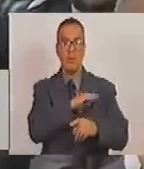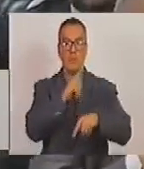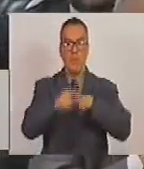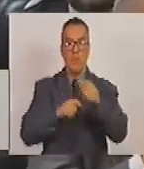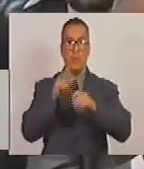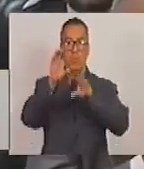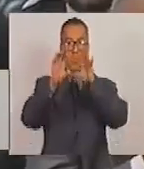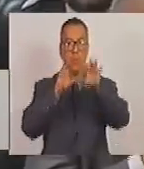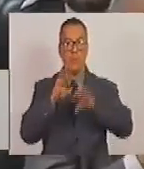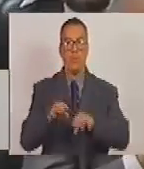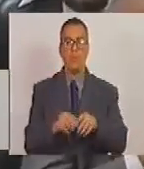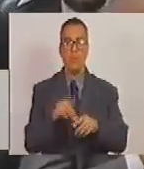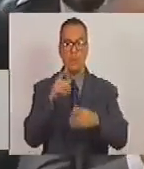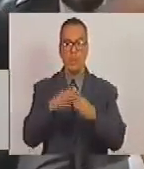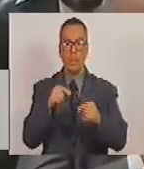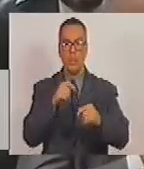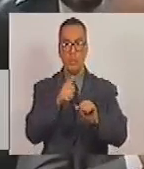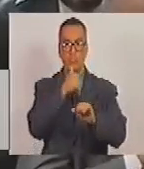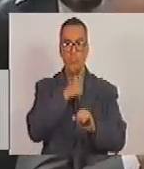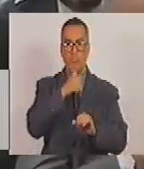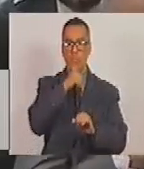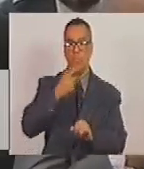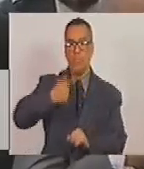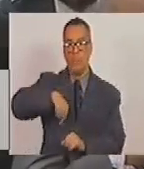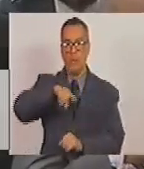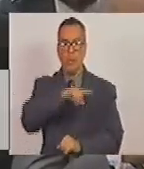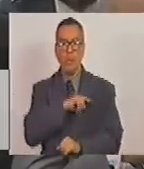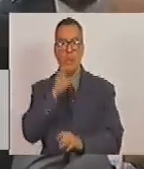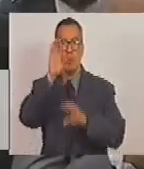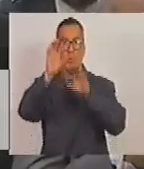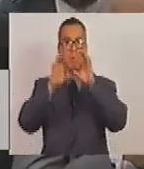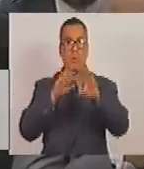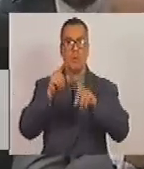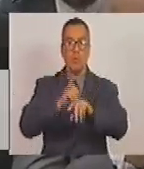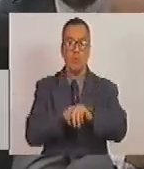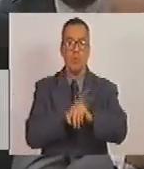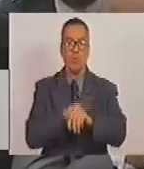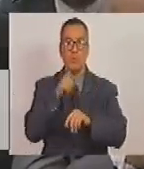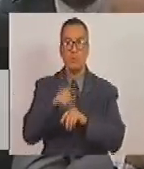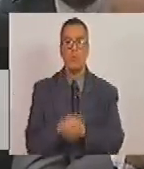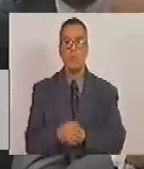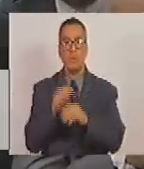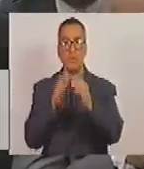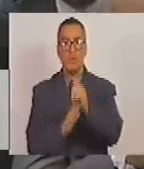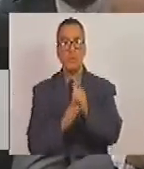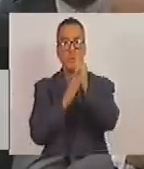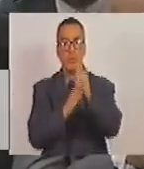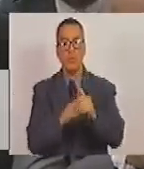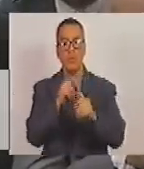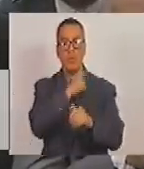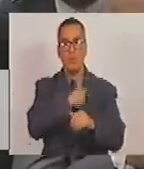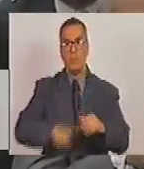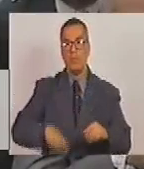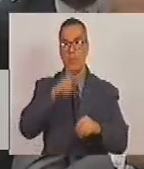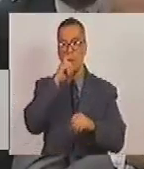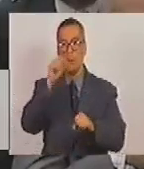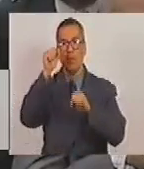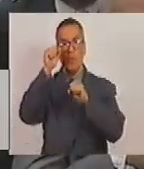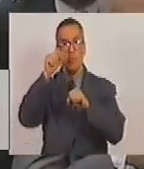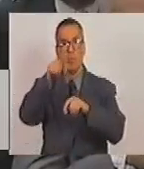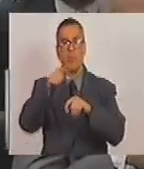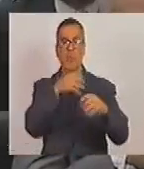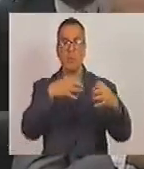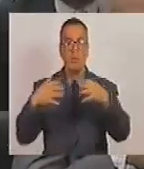de los pueblos, el rol de resistencia que nuestro pueblo está jugando en este momento y el liderazgo del presidente Nicolás Maduro en medio de